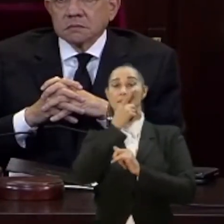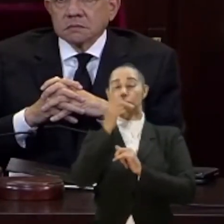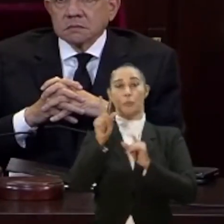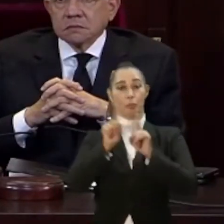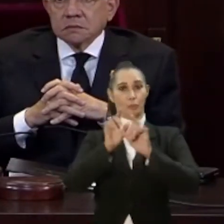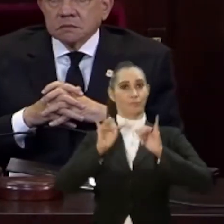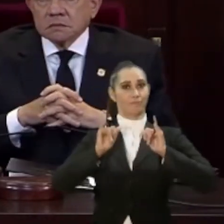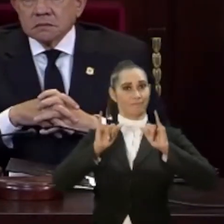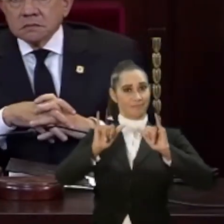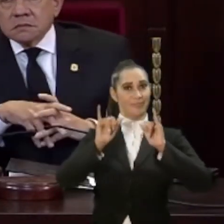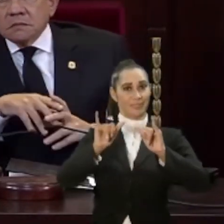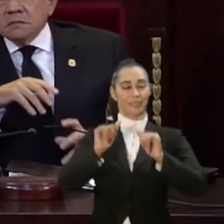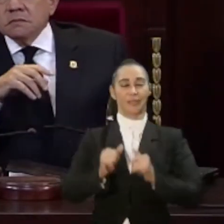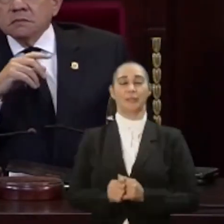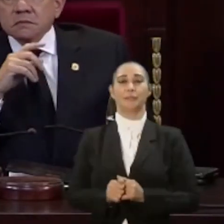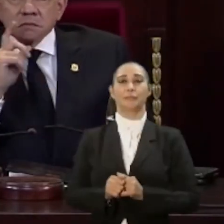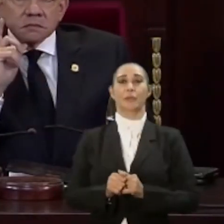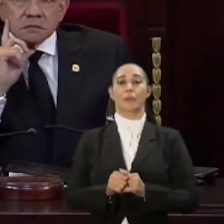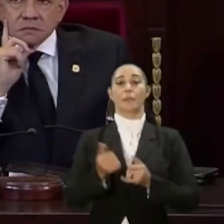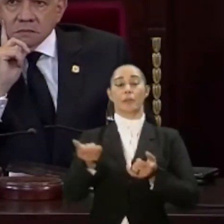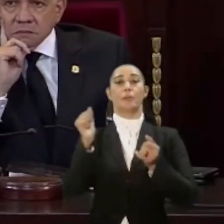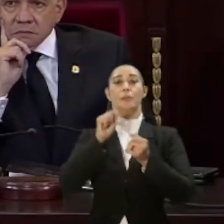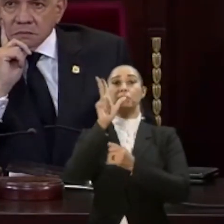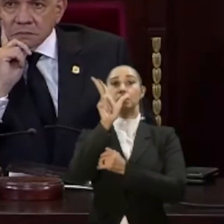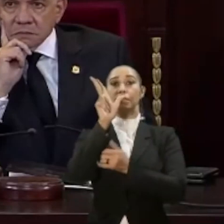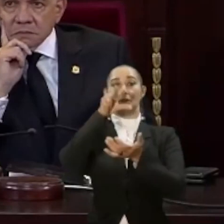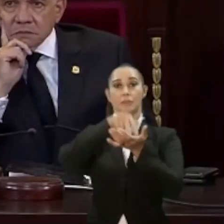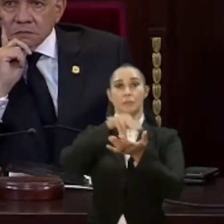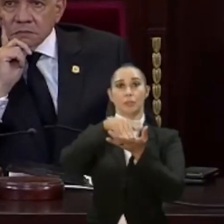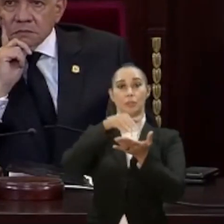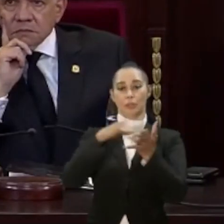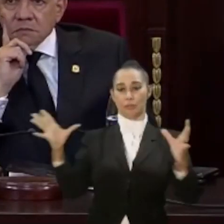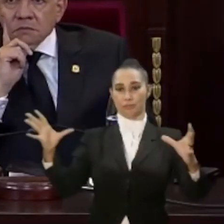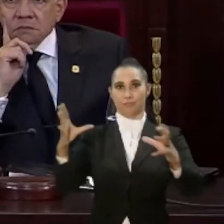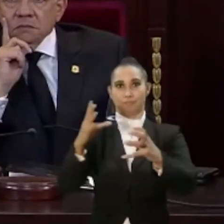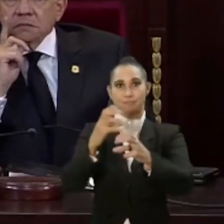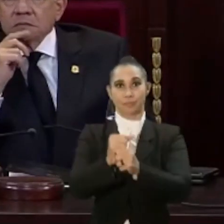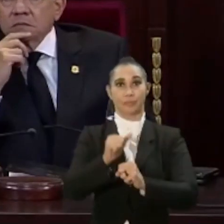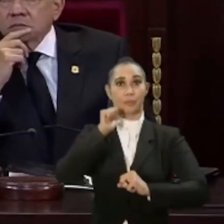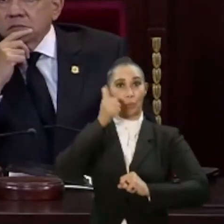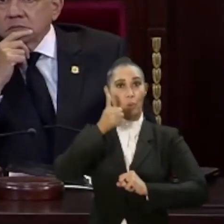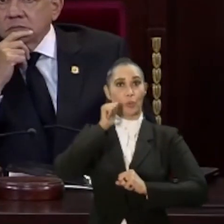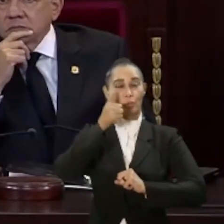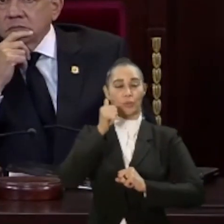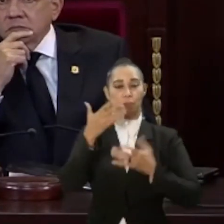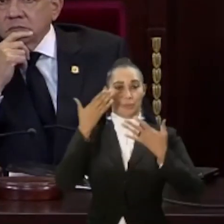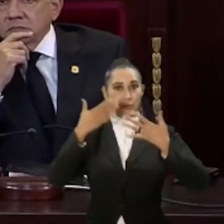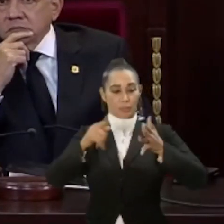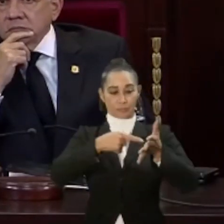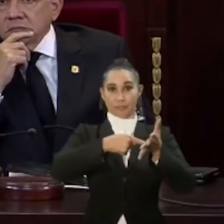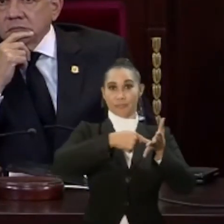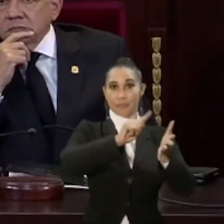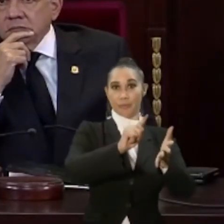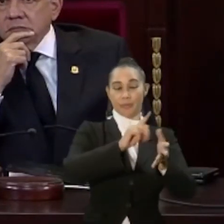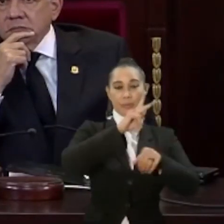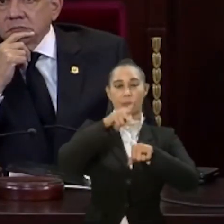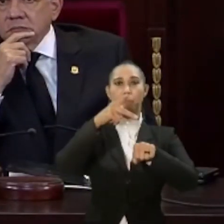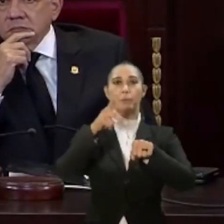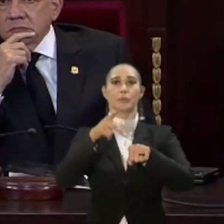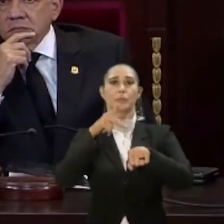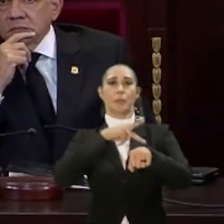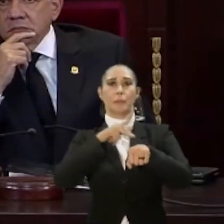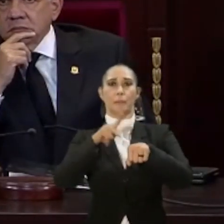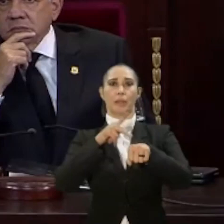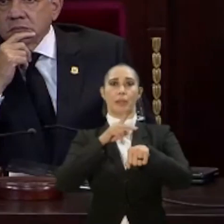Santiago, para un manejo integral de 3.000 toneladas diarias. Además, ya se iniciaron las regularizaciones de las provincias de